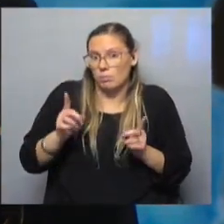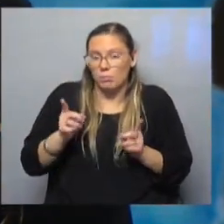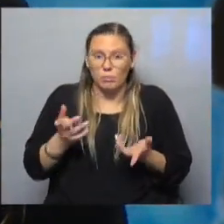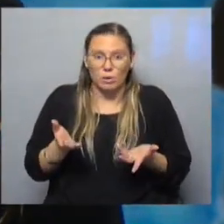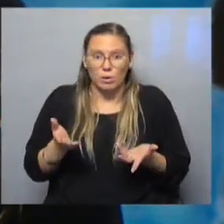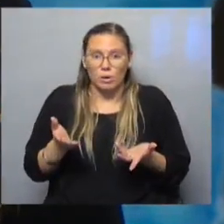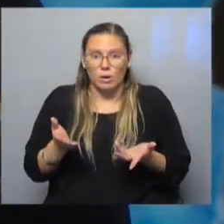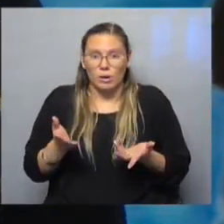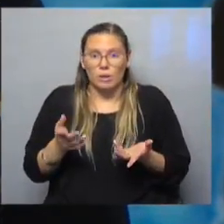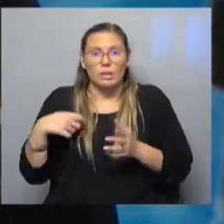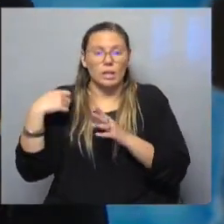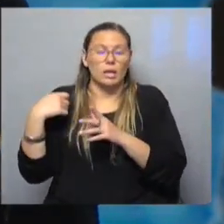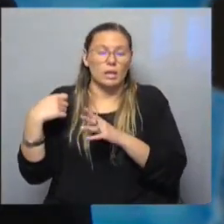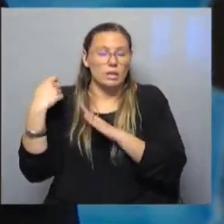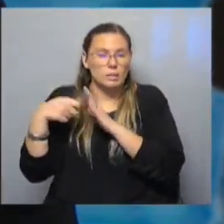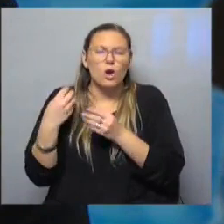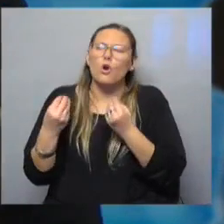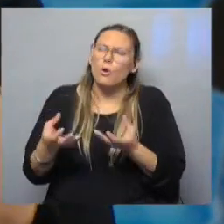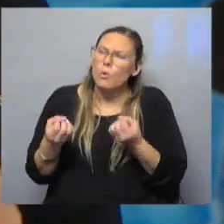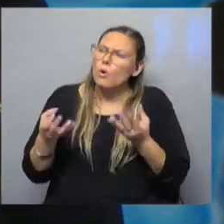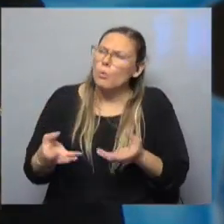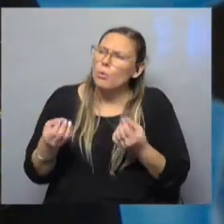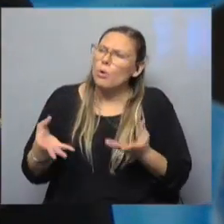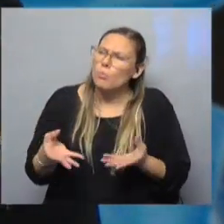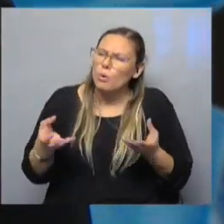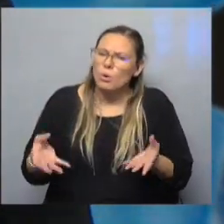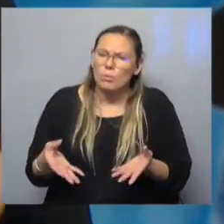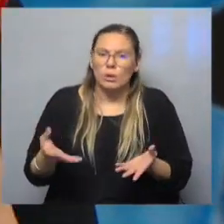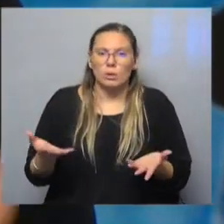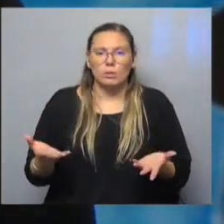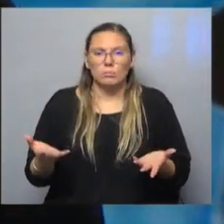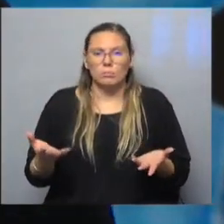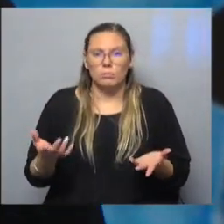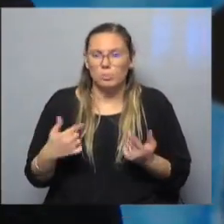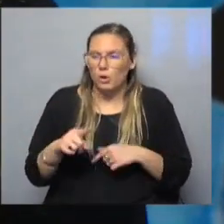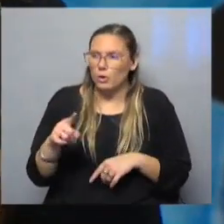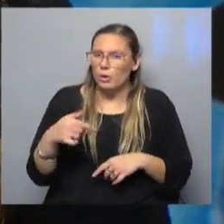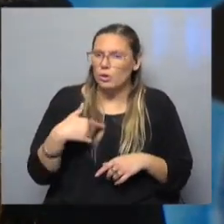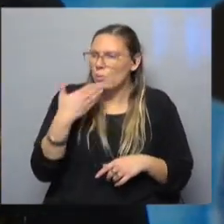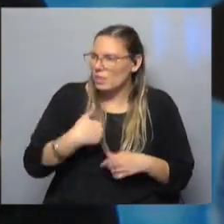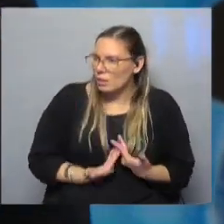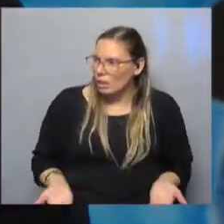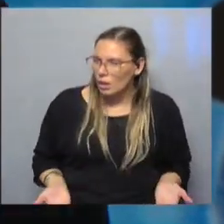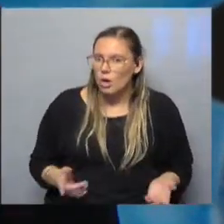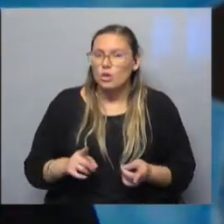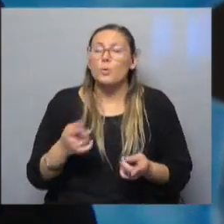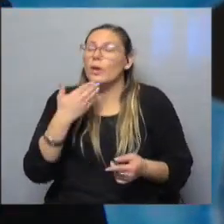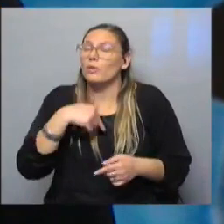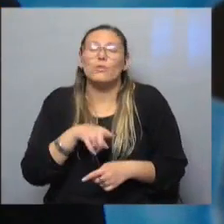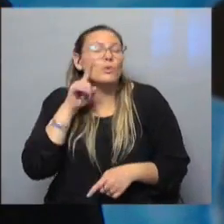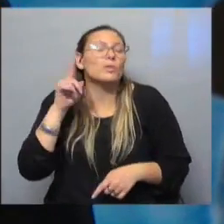digamos, cinematográfico. Entonces, ¿cómo? Y era como, ¿pero qué no me entendés? No, es que no te